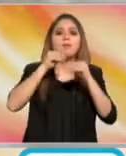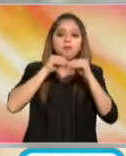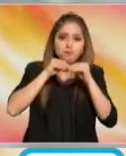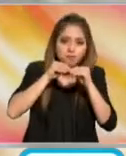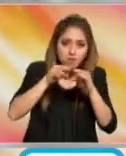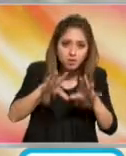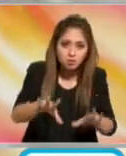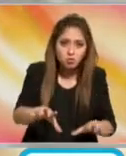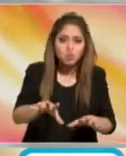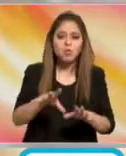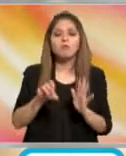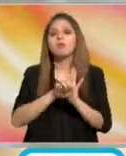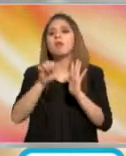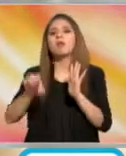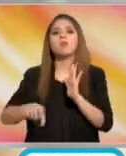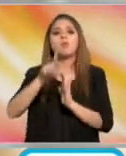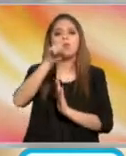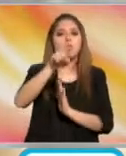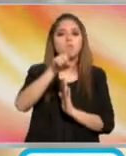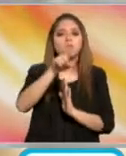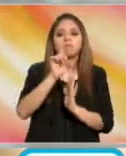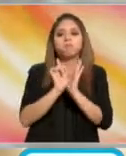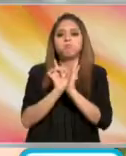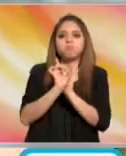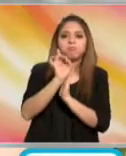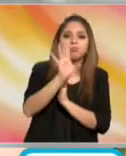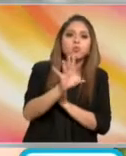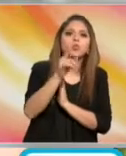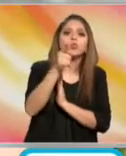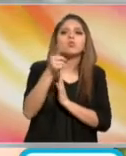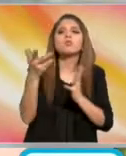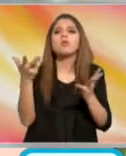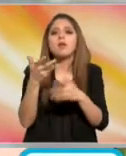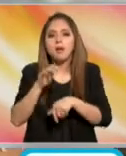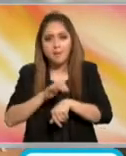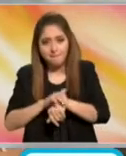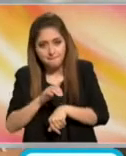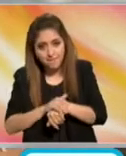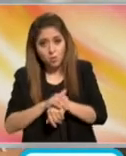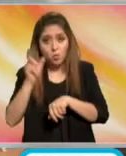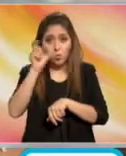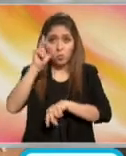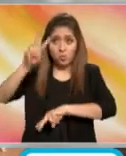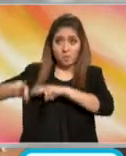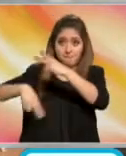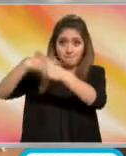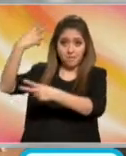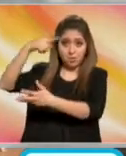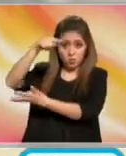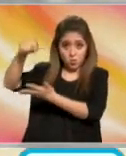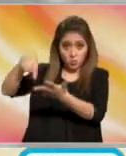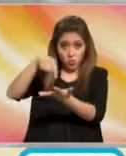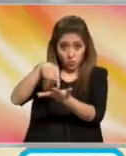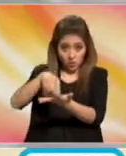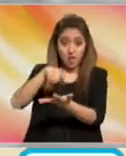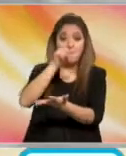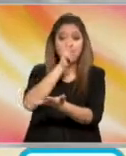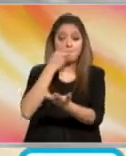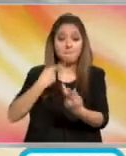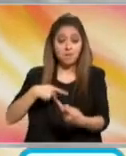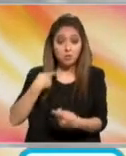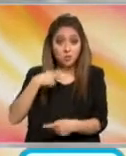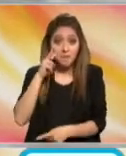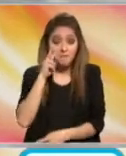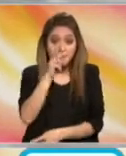información, subes cuestiones de qué has hecho con tus amigos, pero en algún lugar en específico, y eso va dando publicidad,